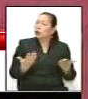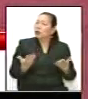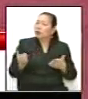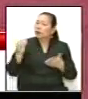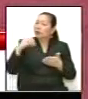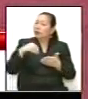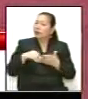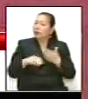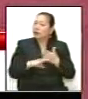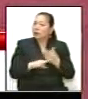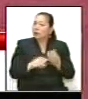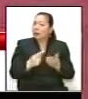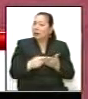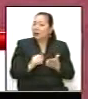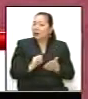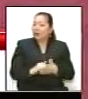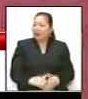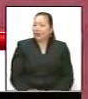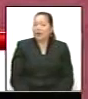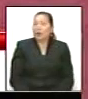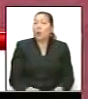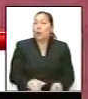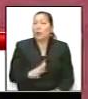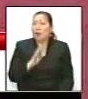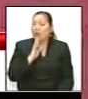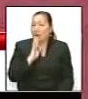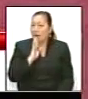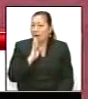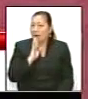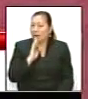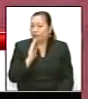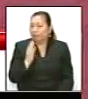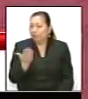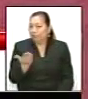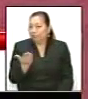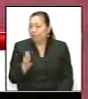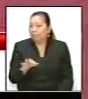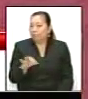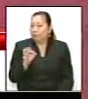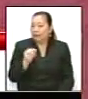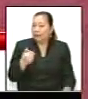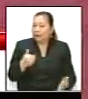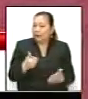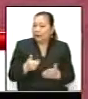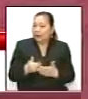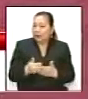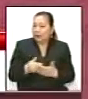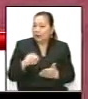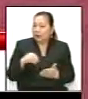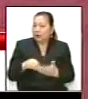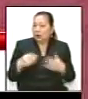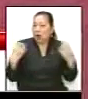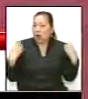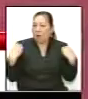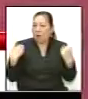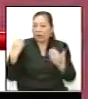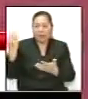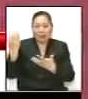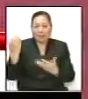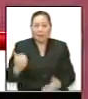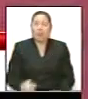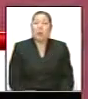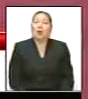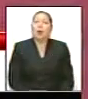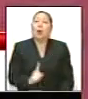integral consolidado, porque cuando hablamos incluso de soluciones frente a esto, poner una oficina en Piura con